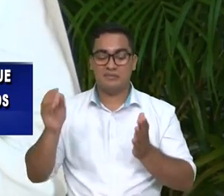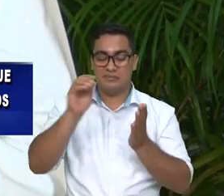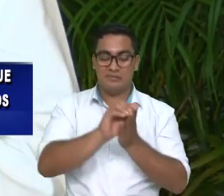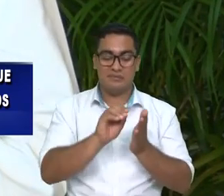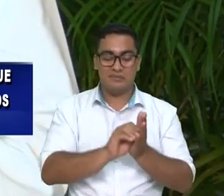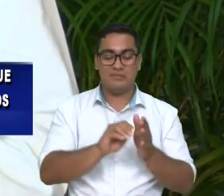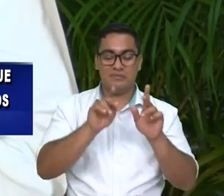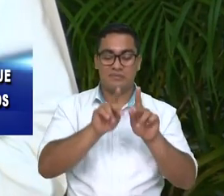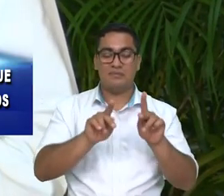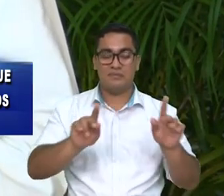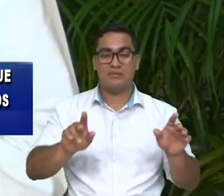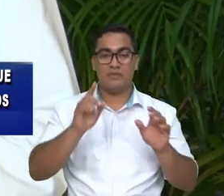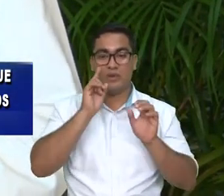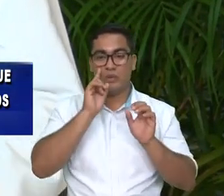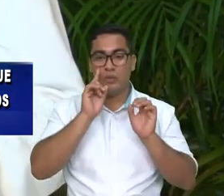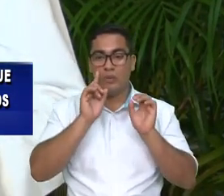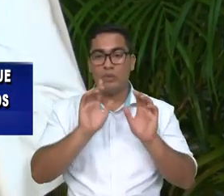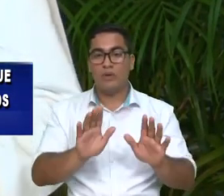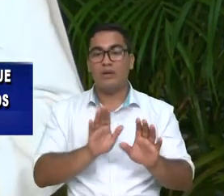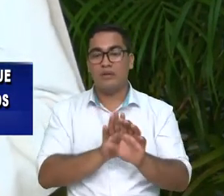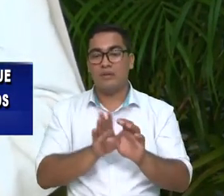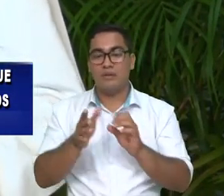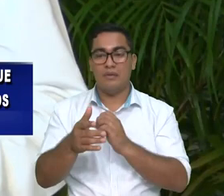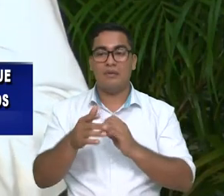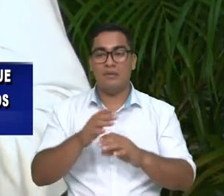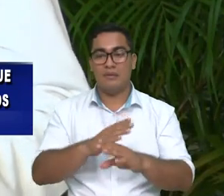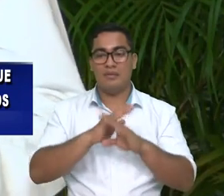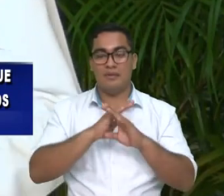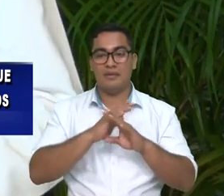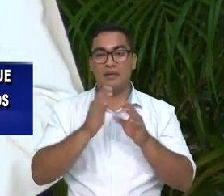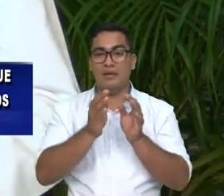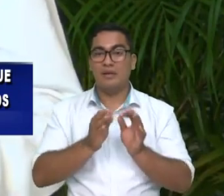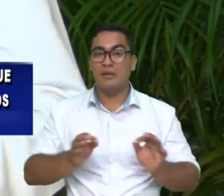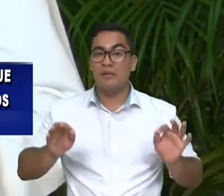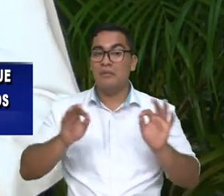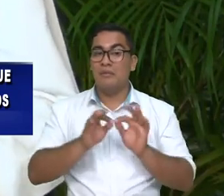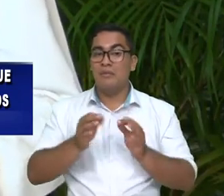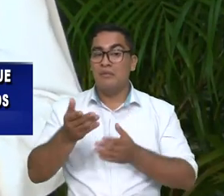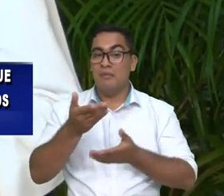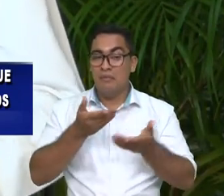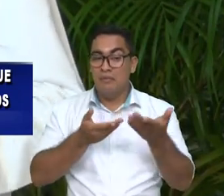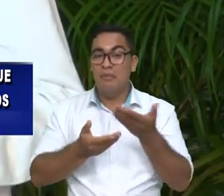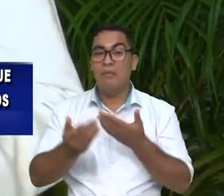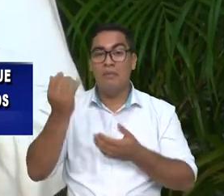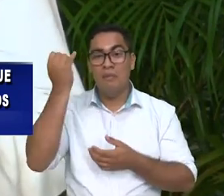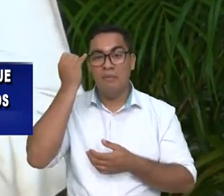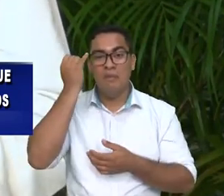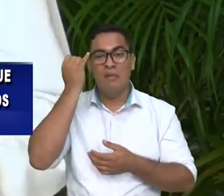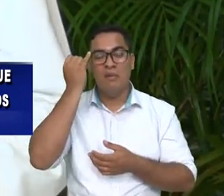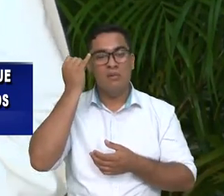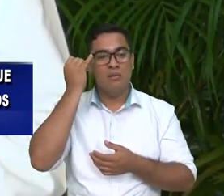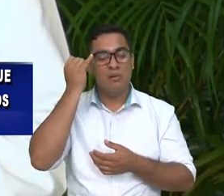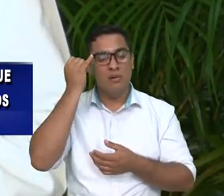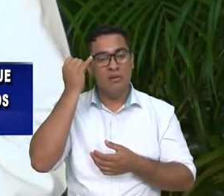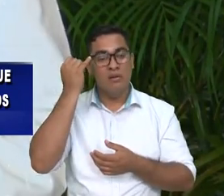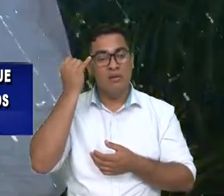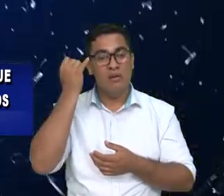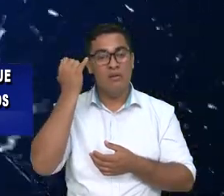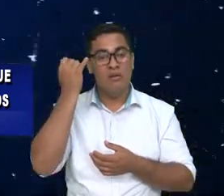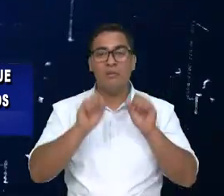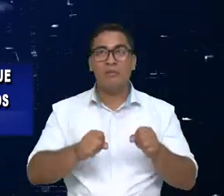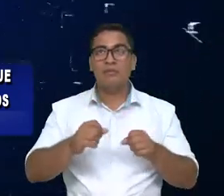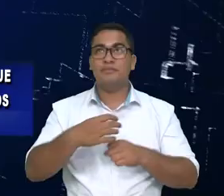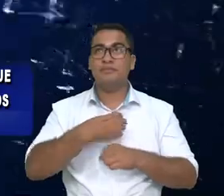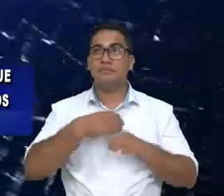de enfrentamiento y de ese intercambio probablemente salgan ideas que puedan ser útiles para el resto del